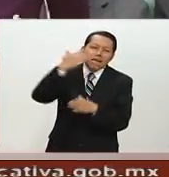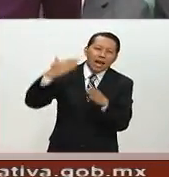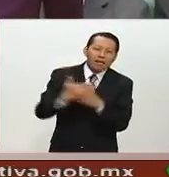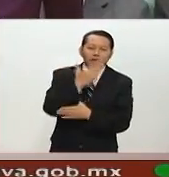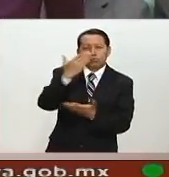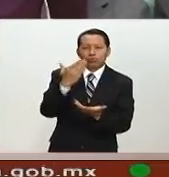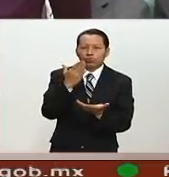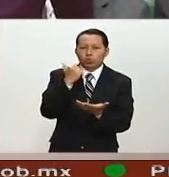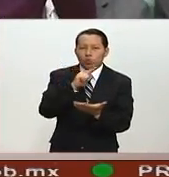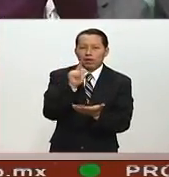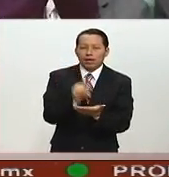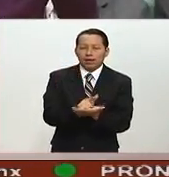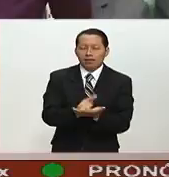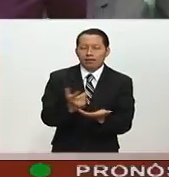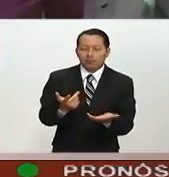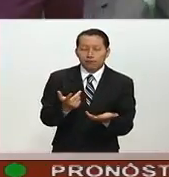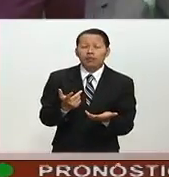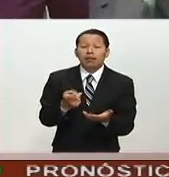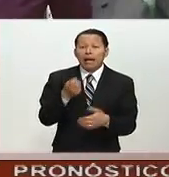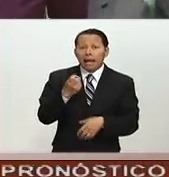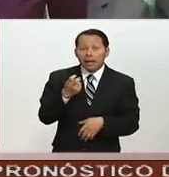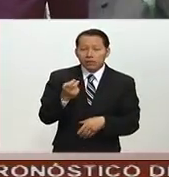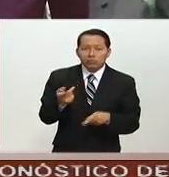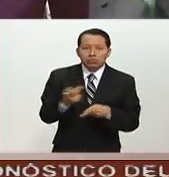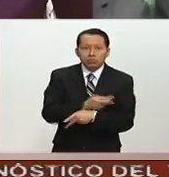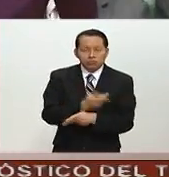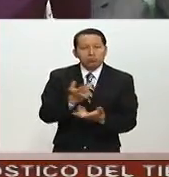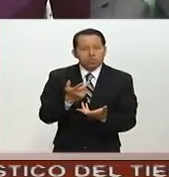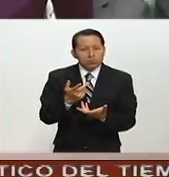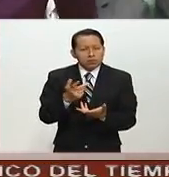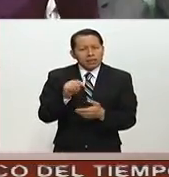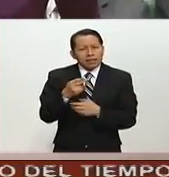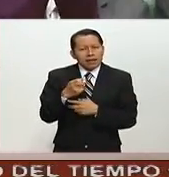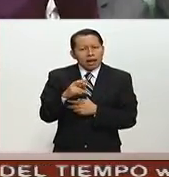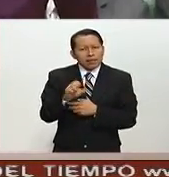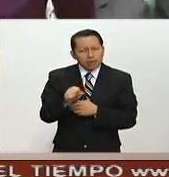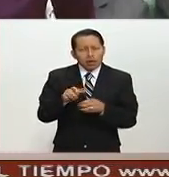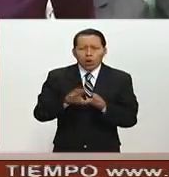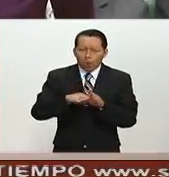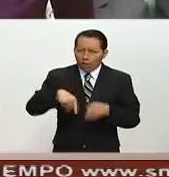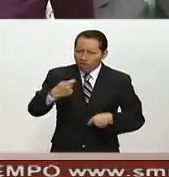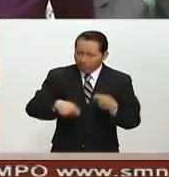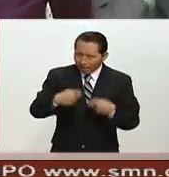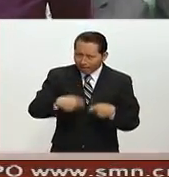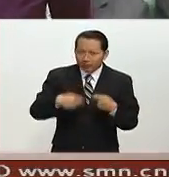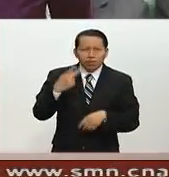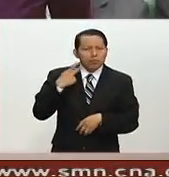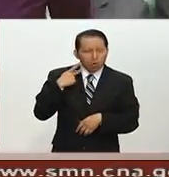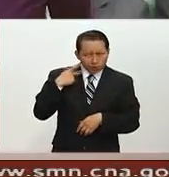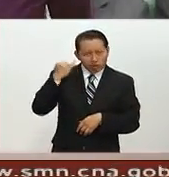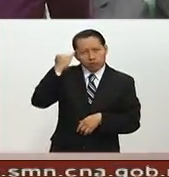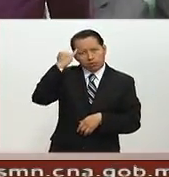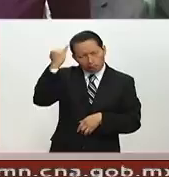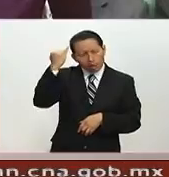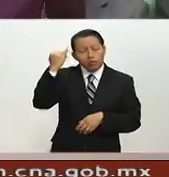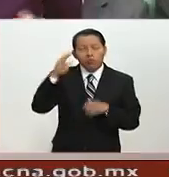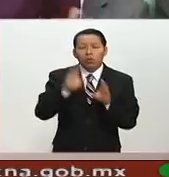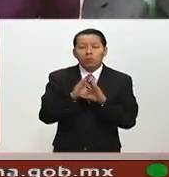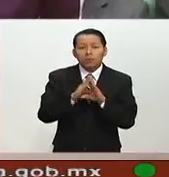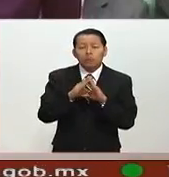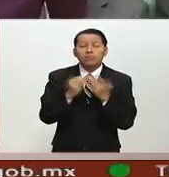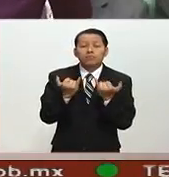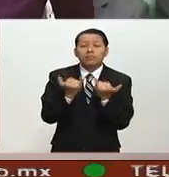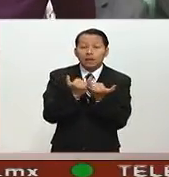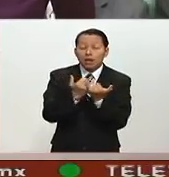Theresa May llega con cartas credenciales, digamos, flexibles en términos políticos e ideológicos. Aquí lo